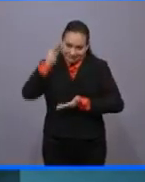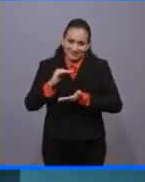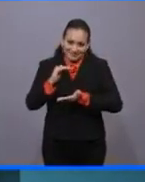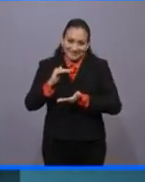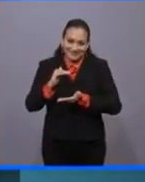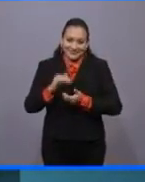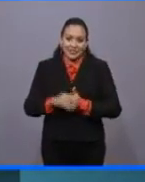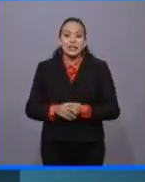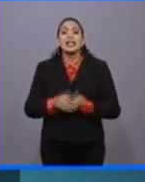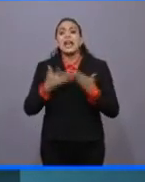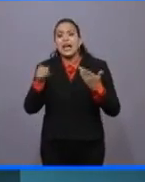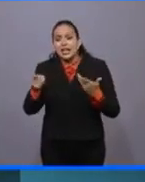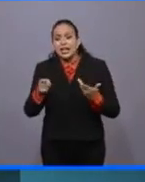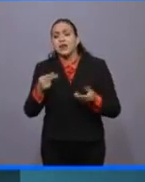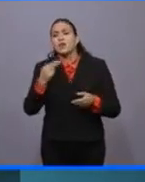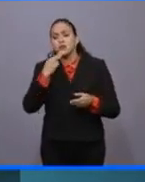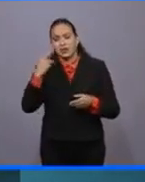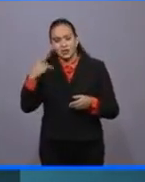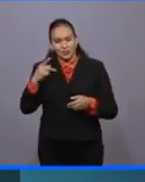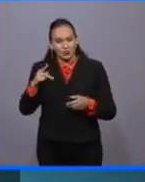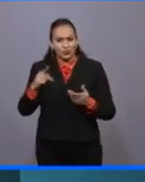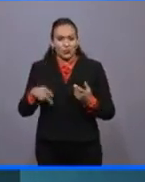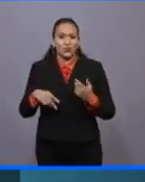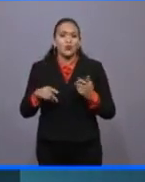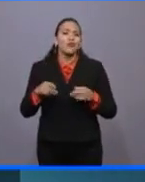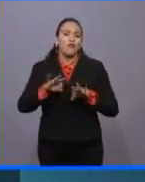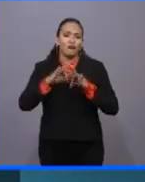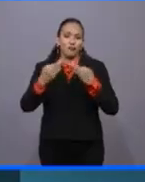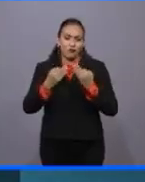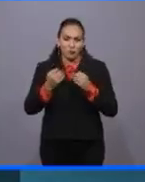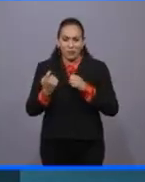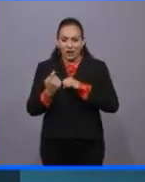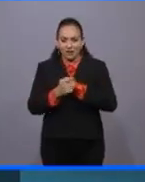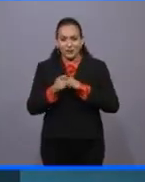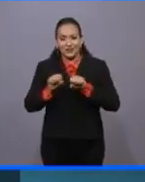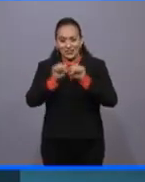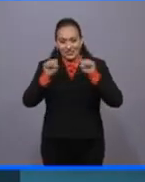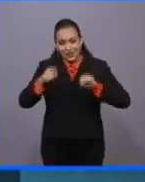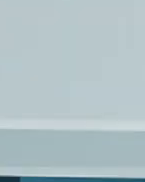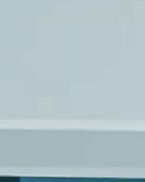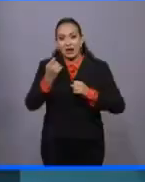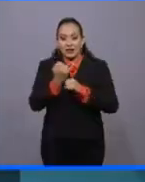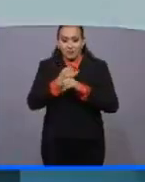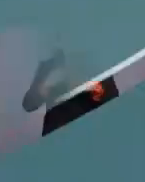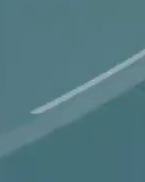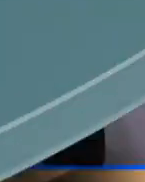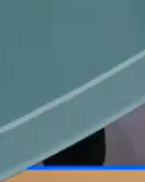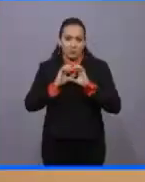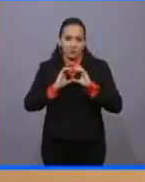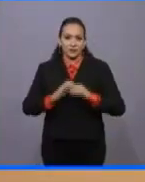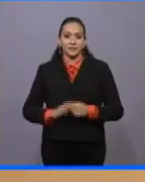cual desarrollarán su propio servidor con el fin de proteger datos personales.